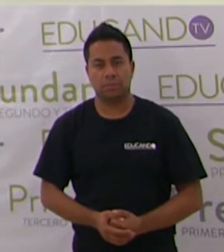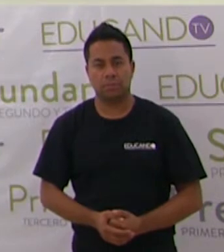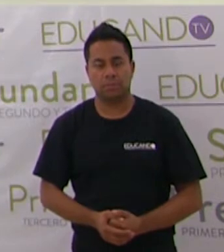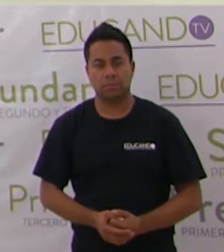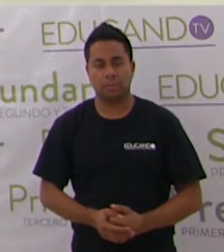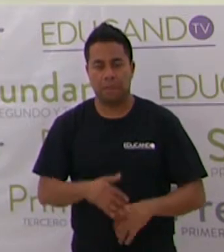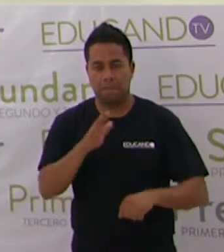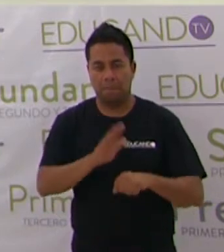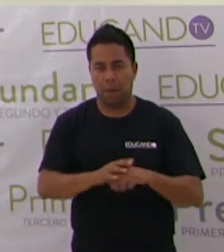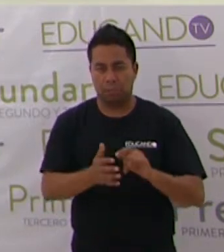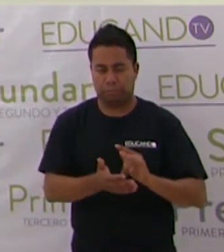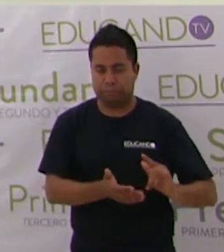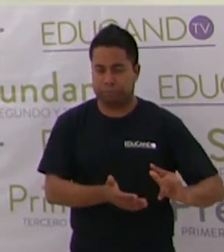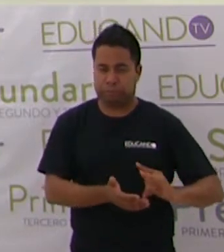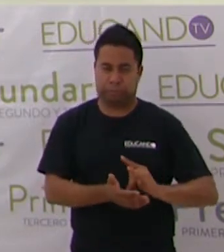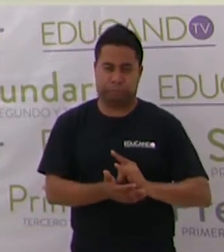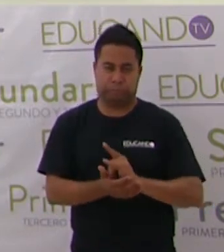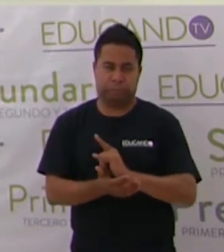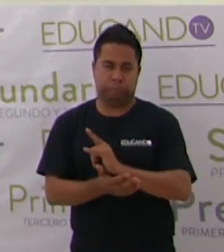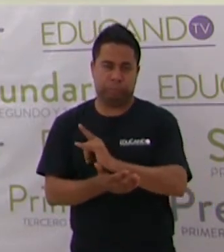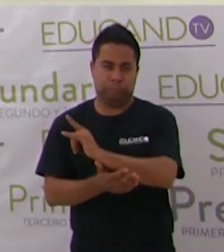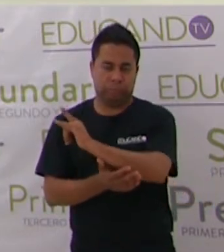es mayor.